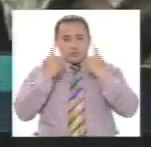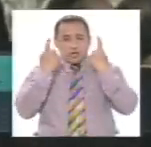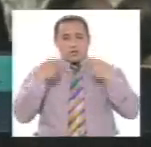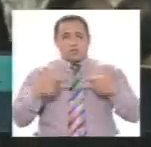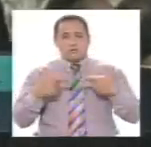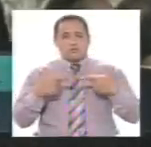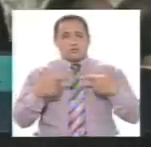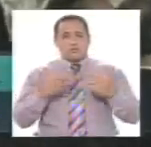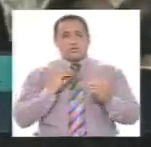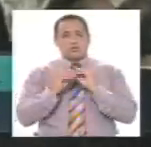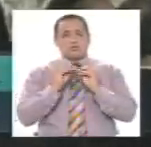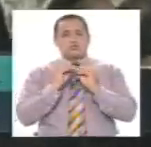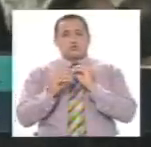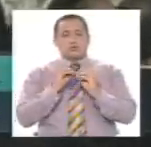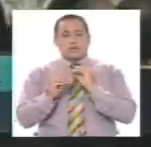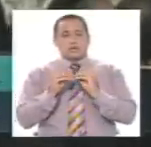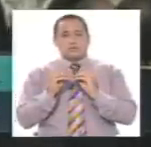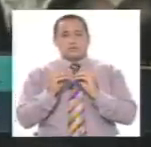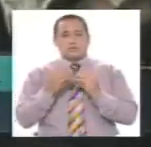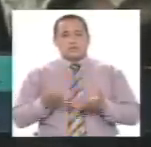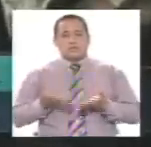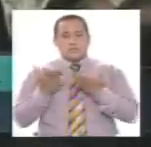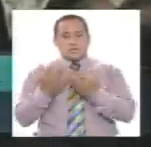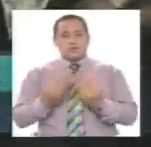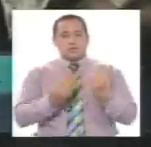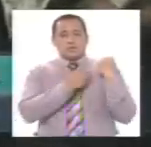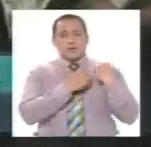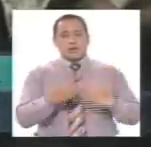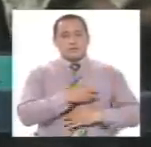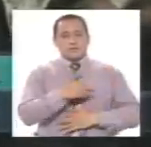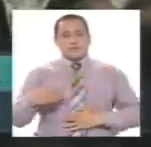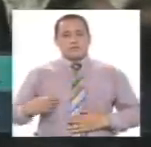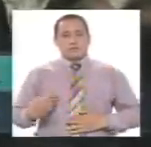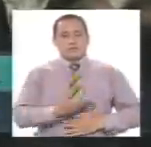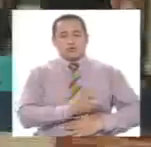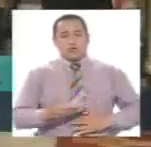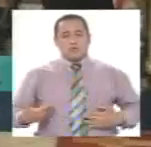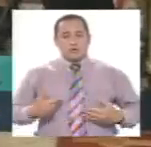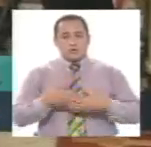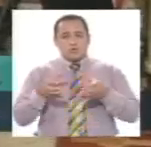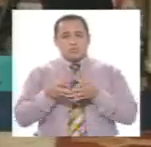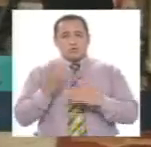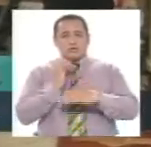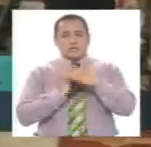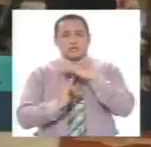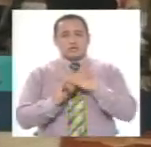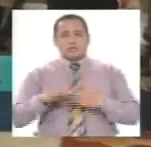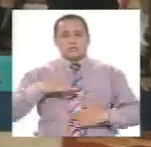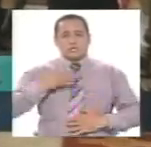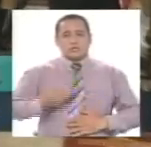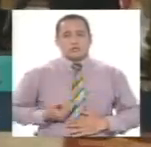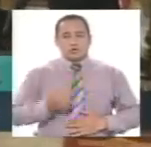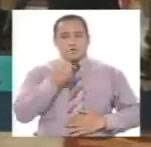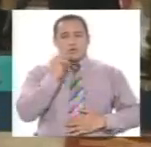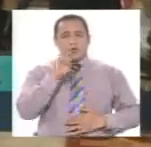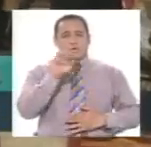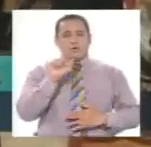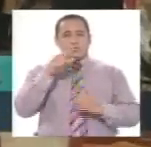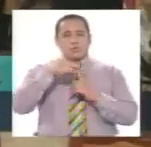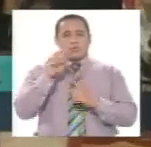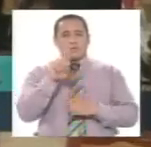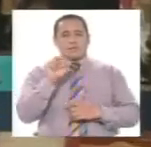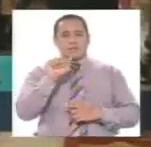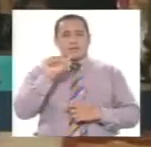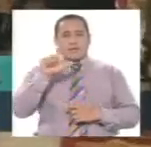acordado, se resuelve nombrar ministro de Estado en el despacho del Interior al señor Walter